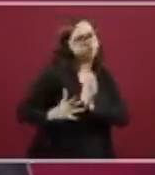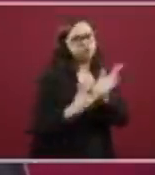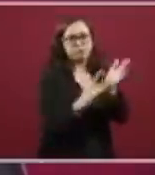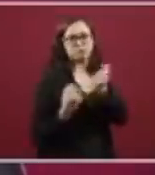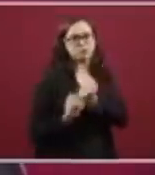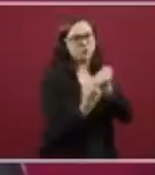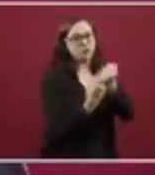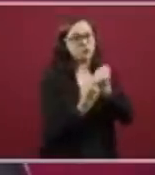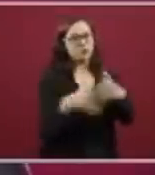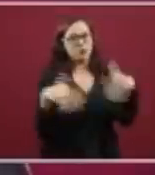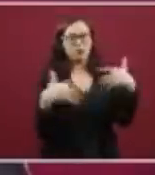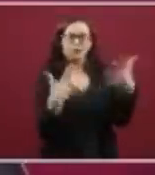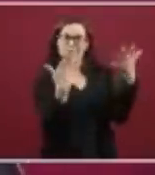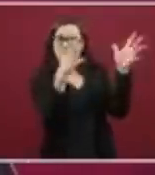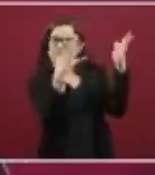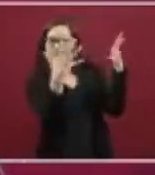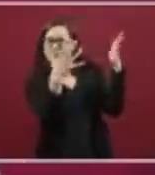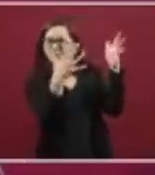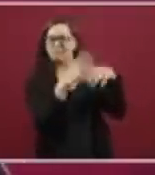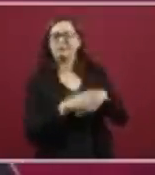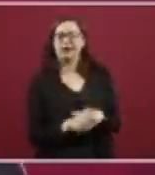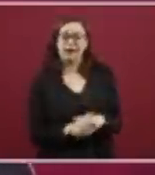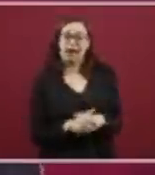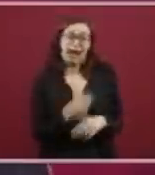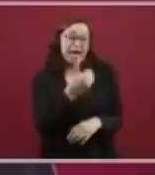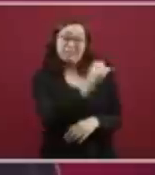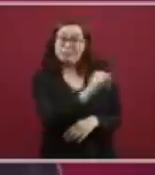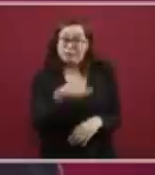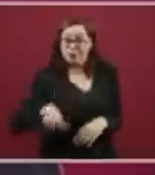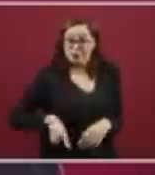bravo. Vamos muy bien.